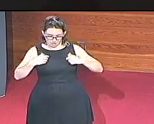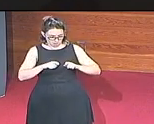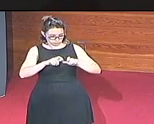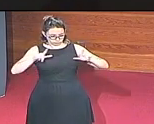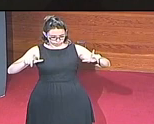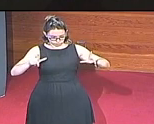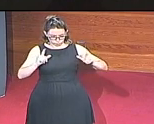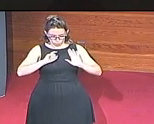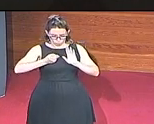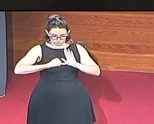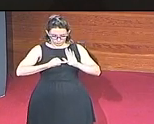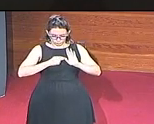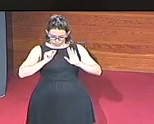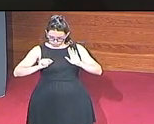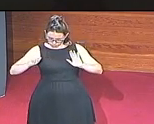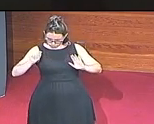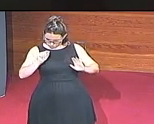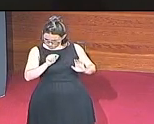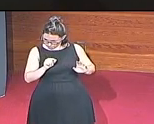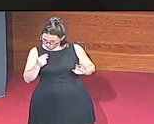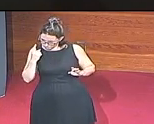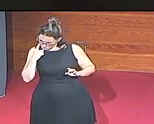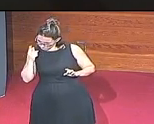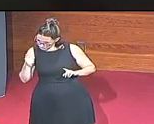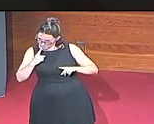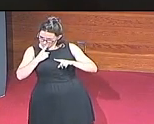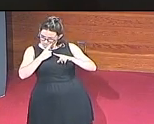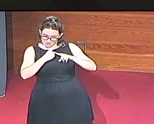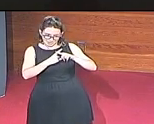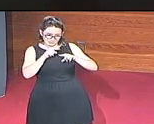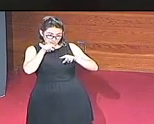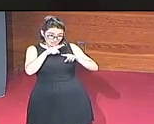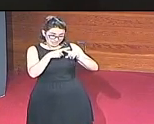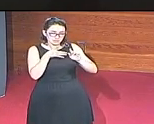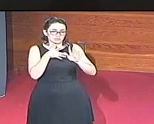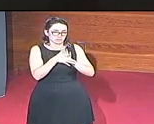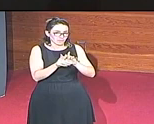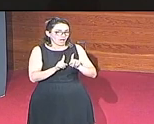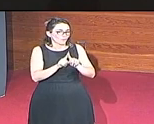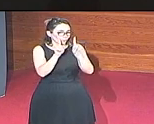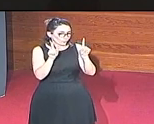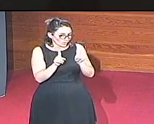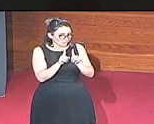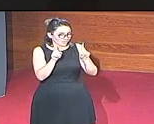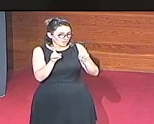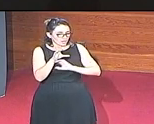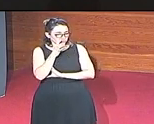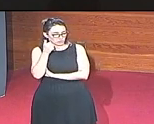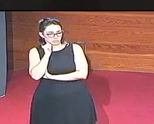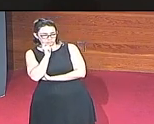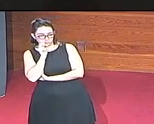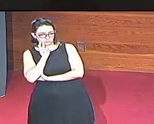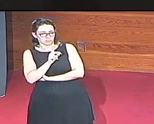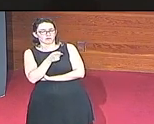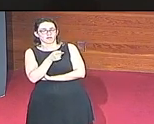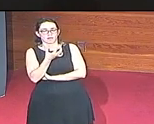pintado en brotes street tiene una equis y ahí había una fuente entonces él supuso a pues no ha sido el aire sino ha